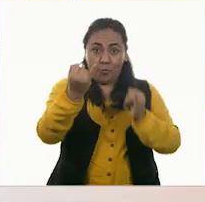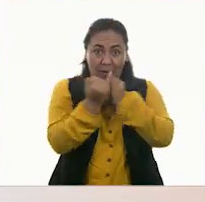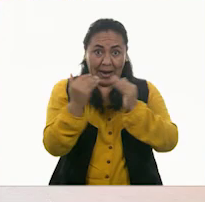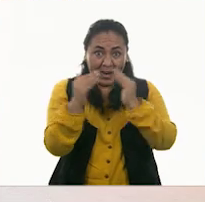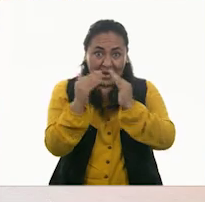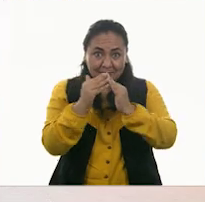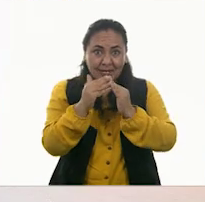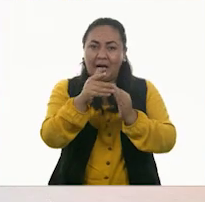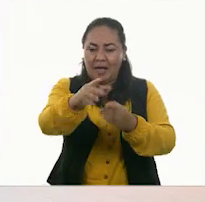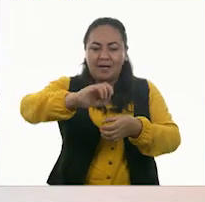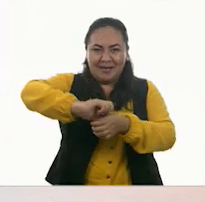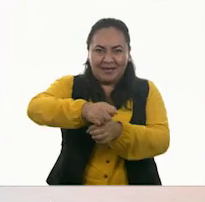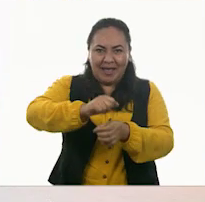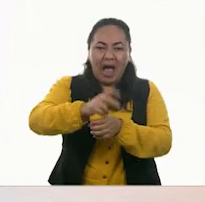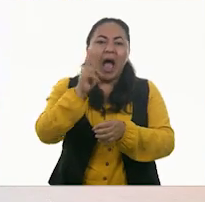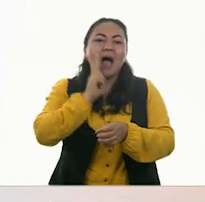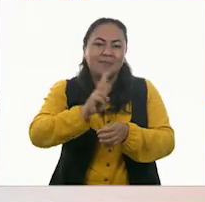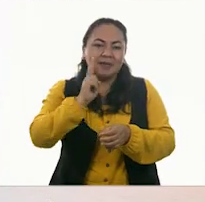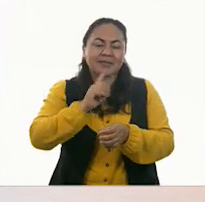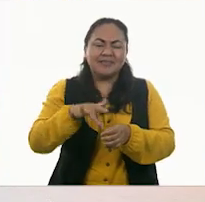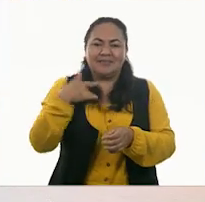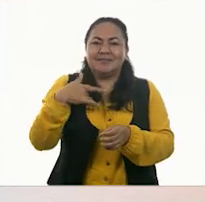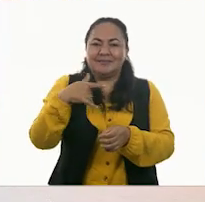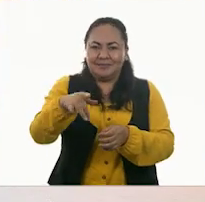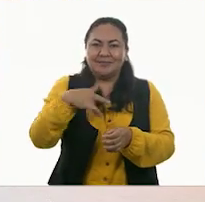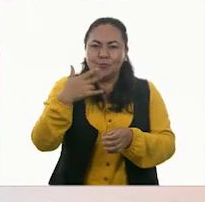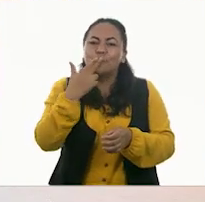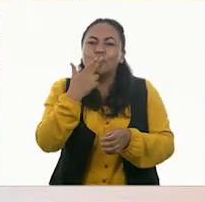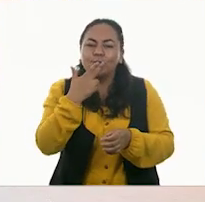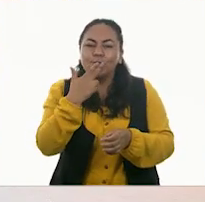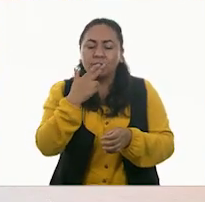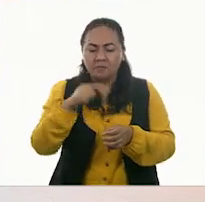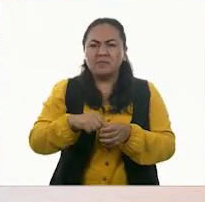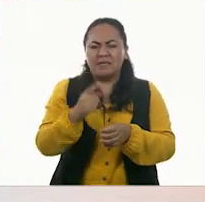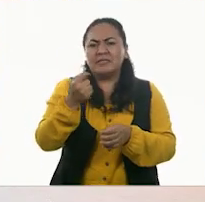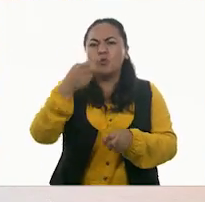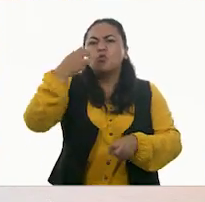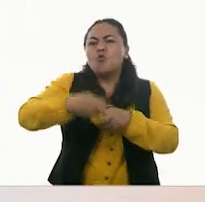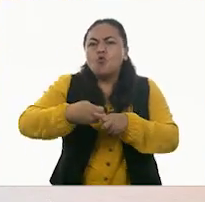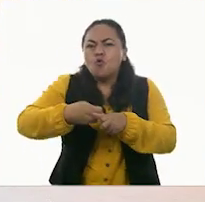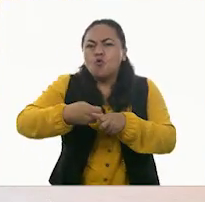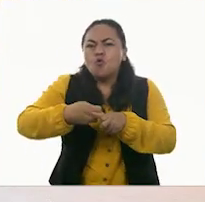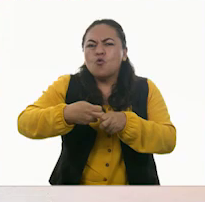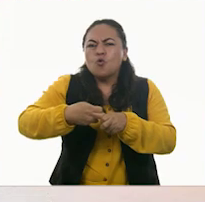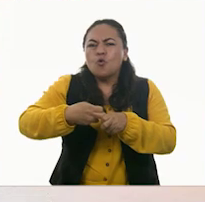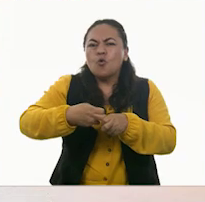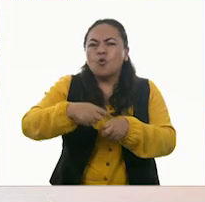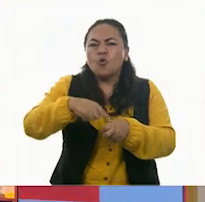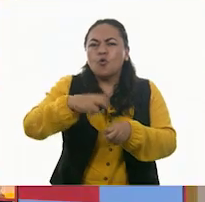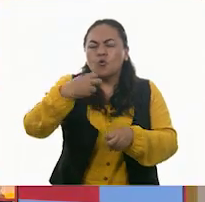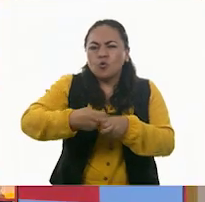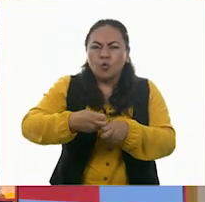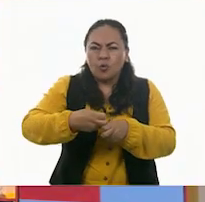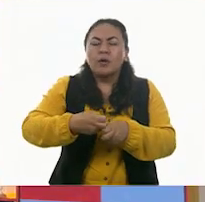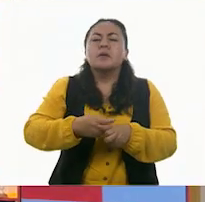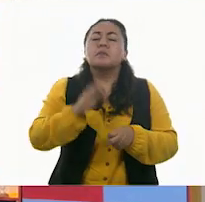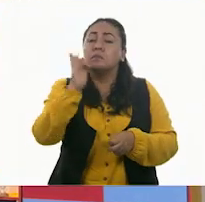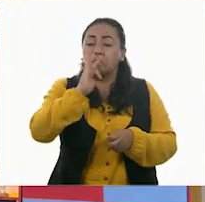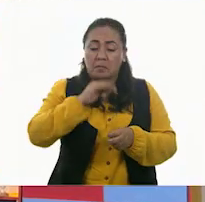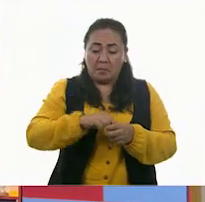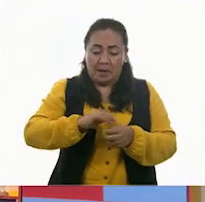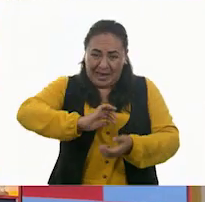este material. Vamos a familiarizarnos. Venga. Okay. Es un material más rígido también. También. Este, si lo aplastas, ¿qué